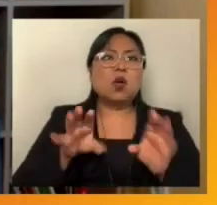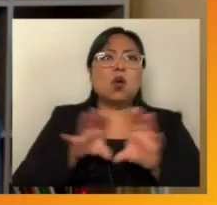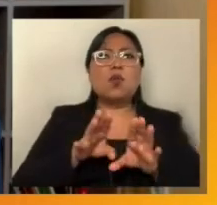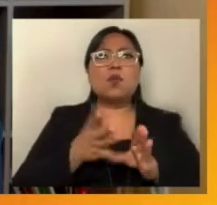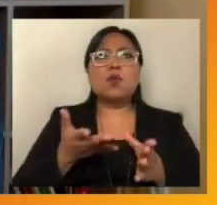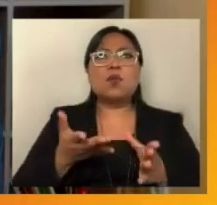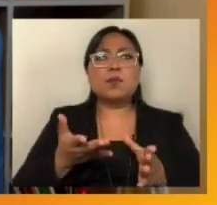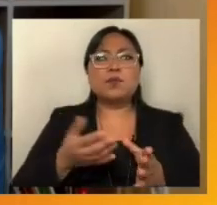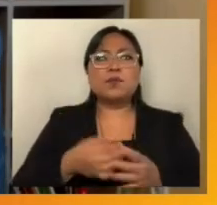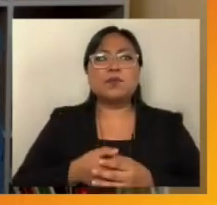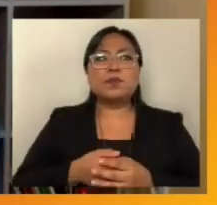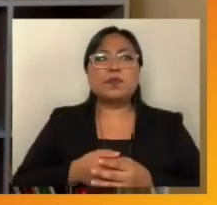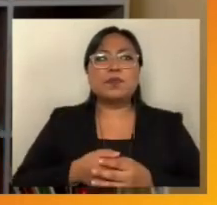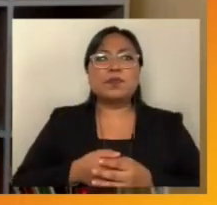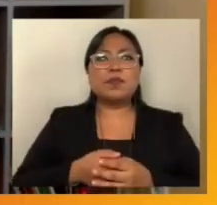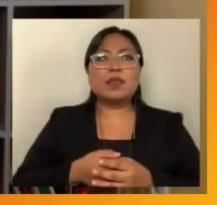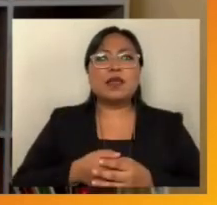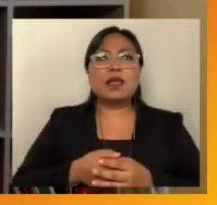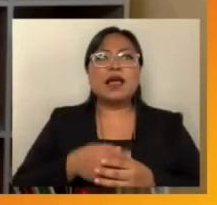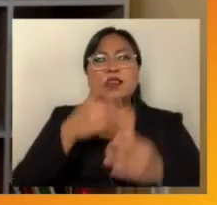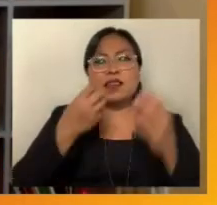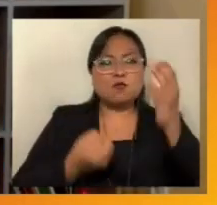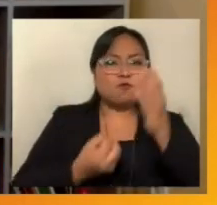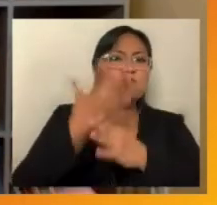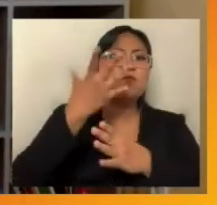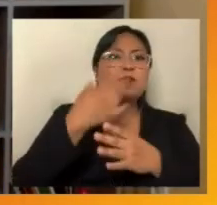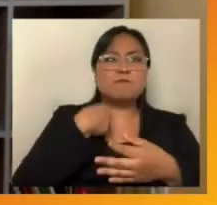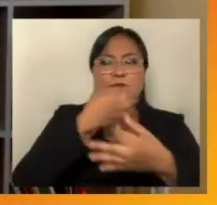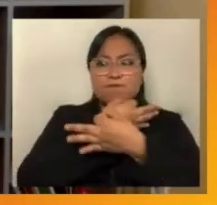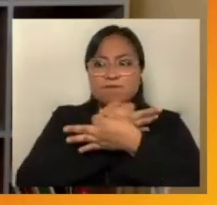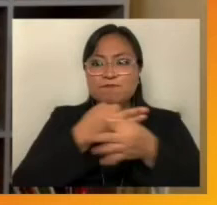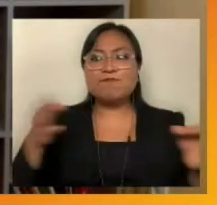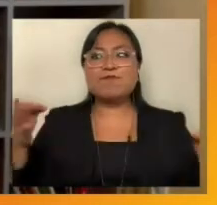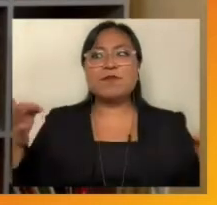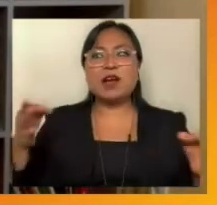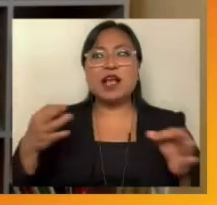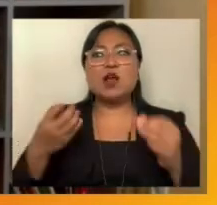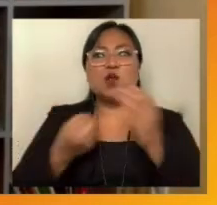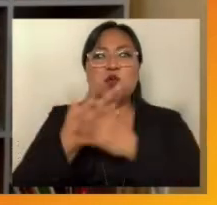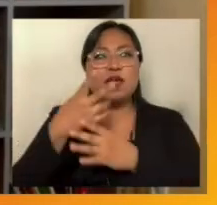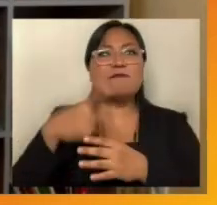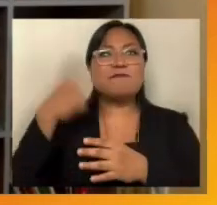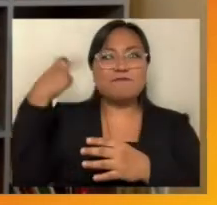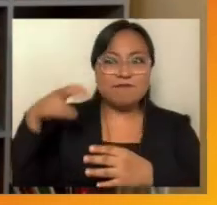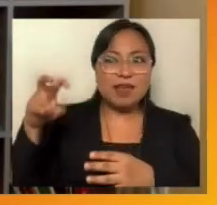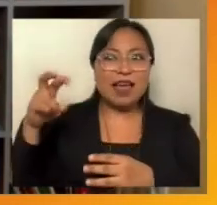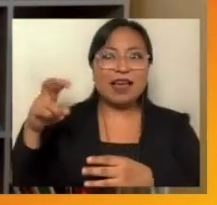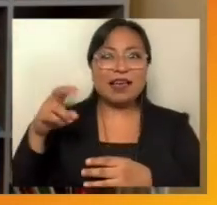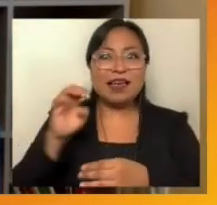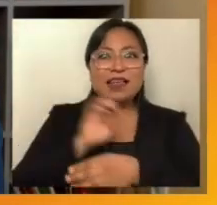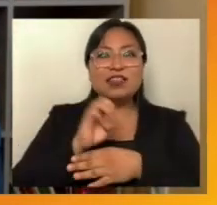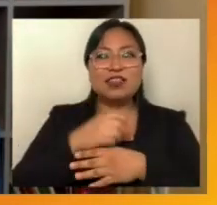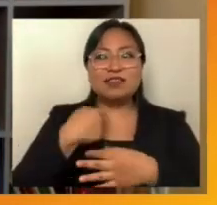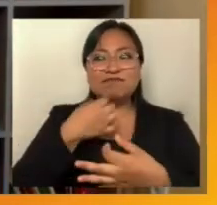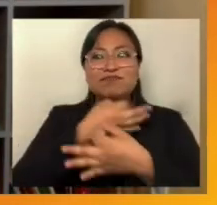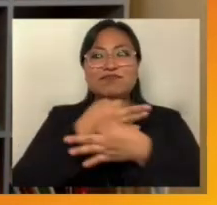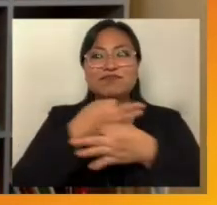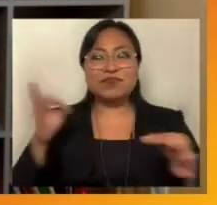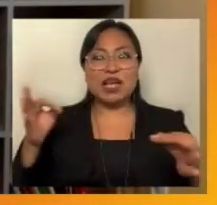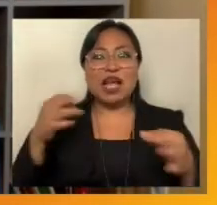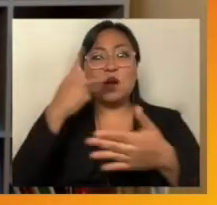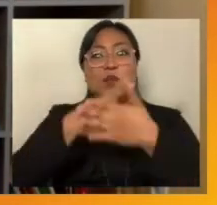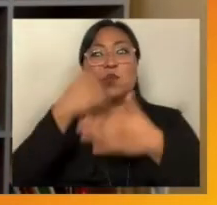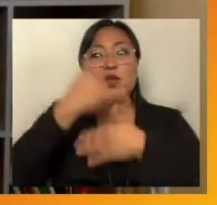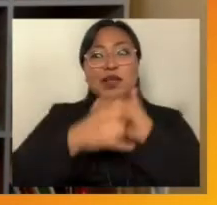nuevo lanzamiento de apertura de viajes, ha sacado los